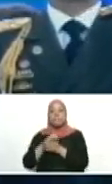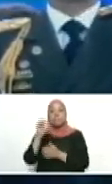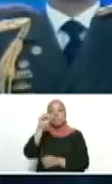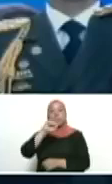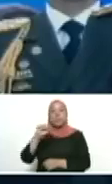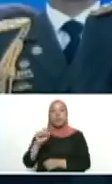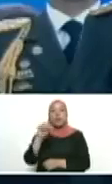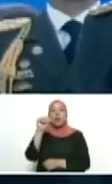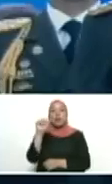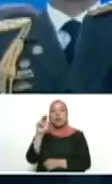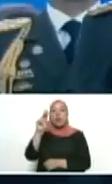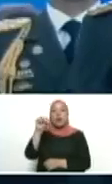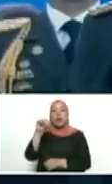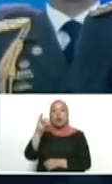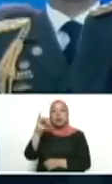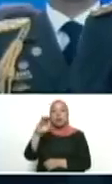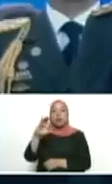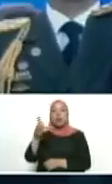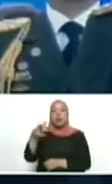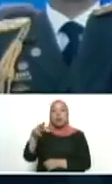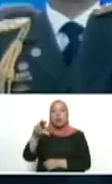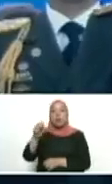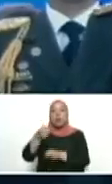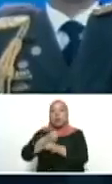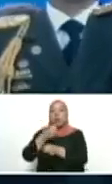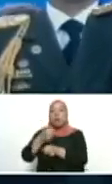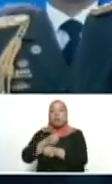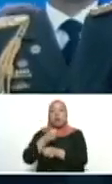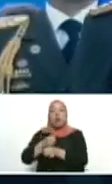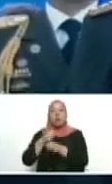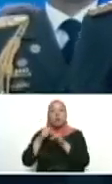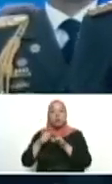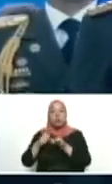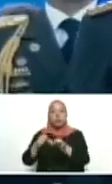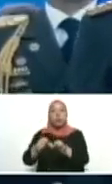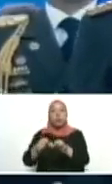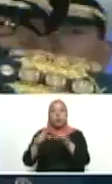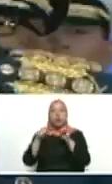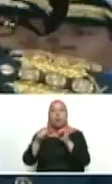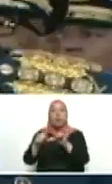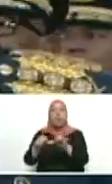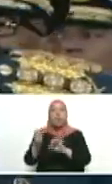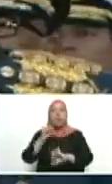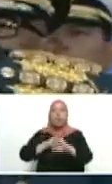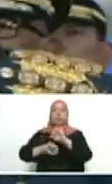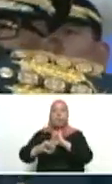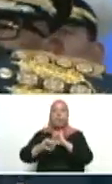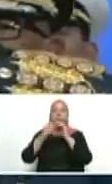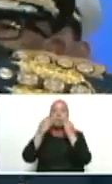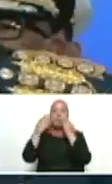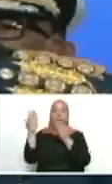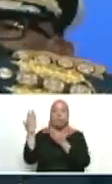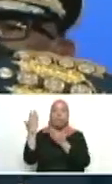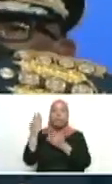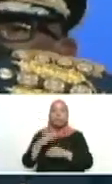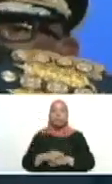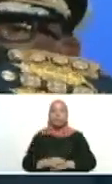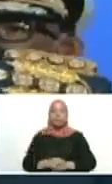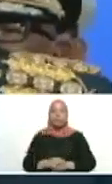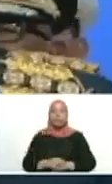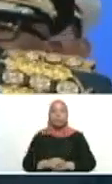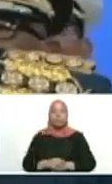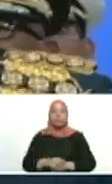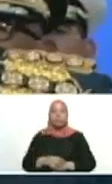Santiago Infante, que viene cumpliendo una labor allí ejemplar y continúa al frente. Leales